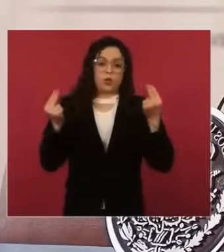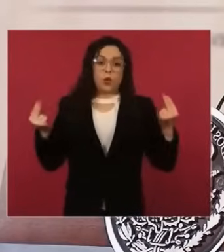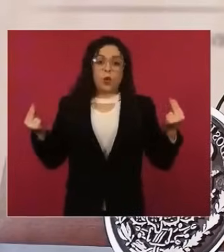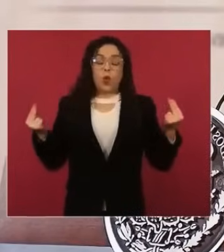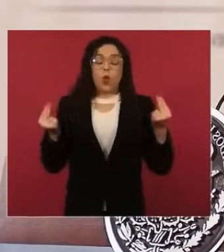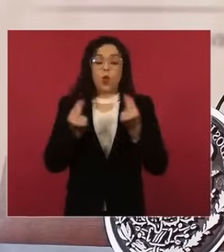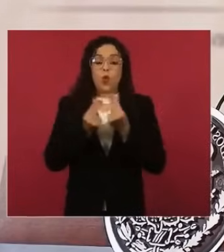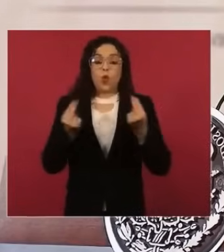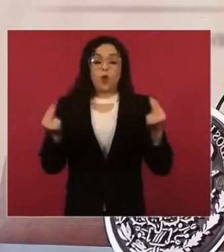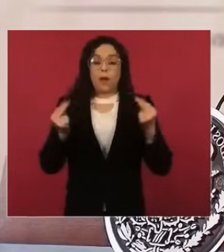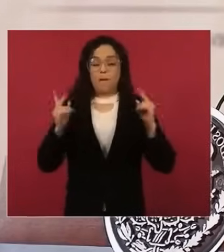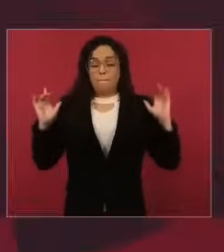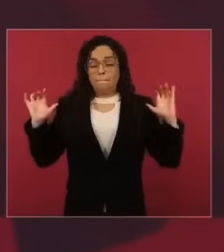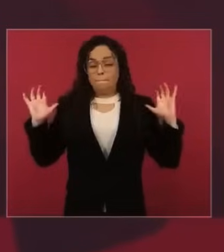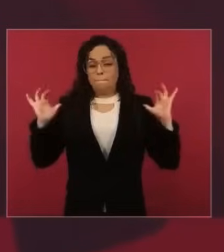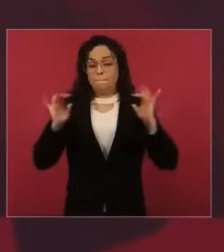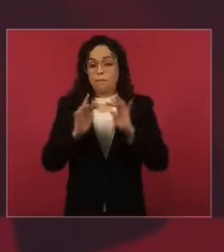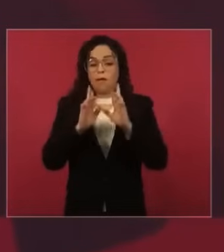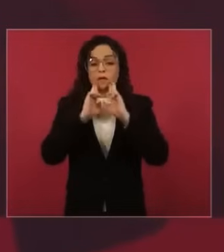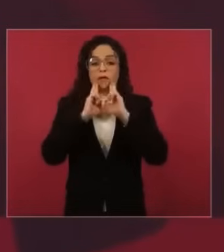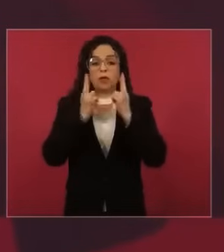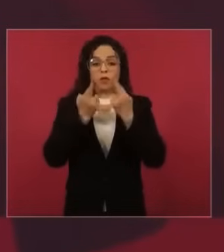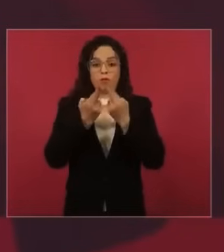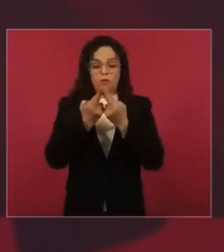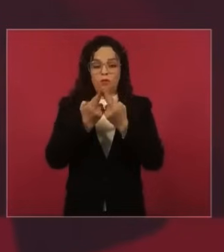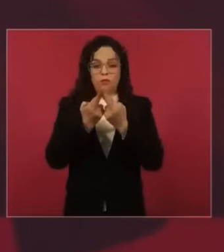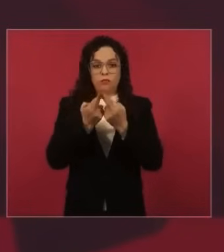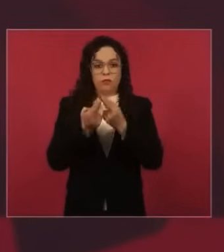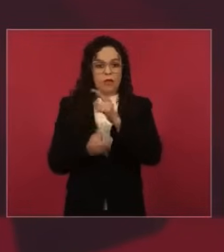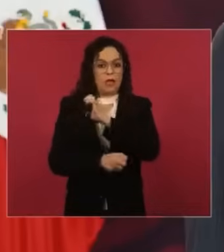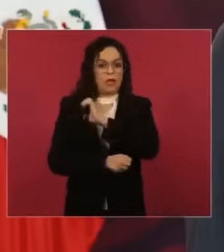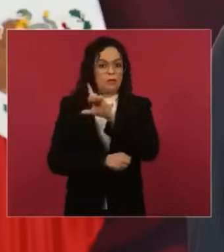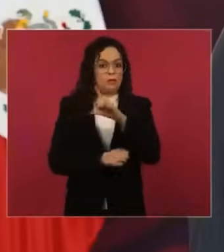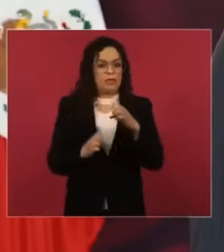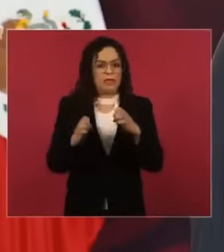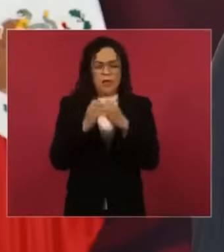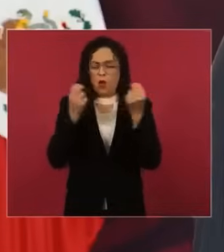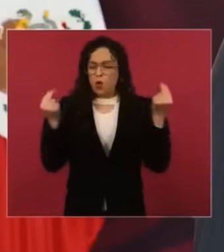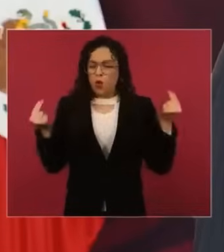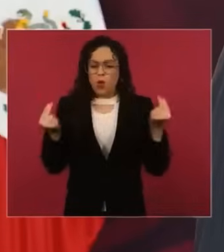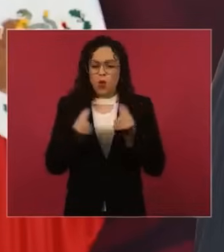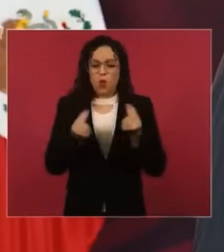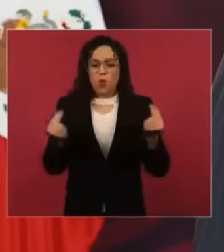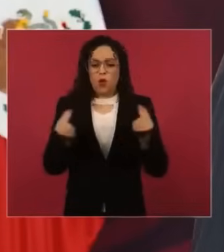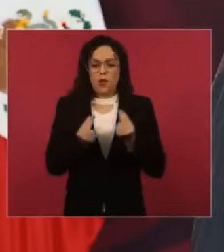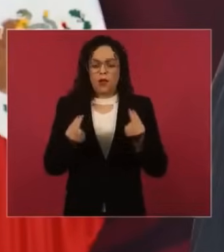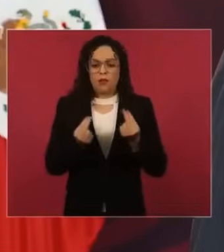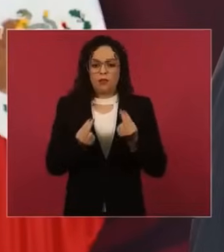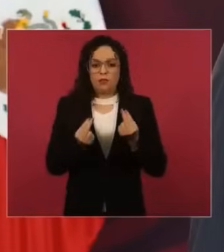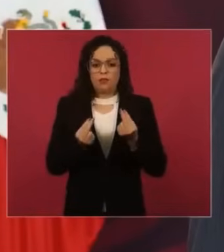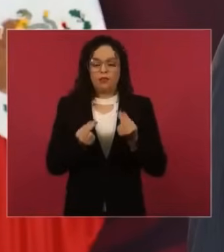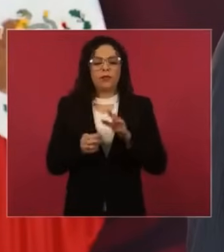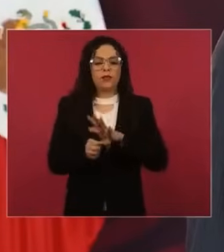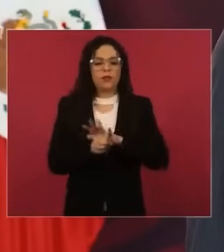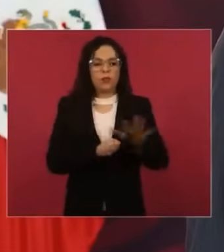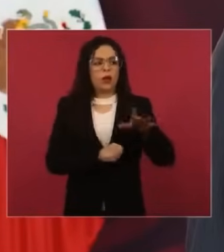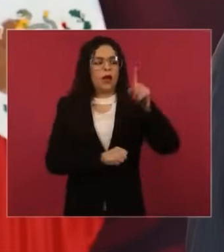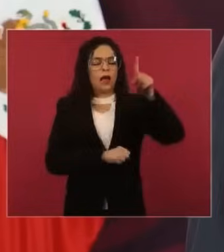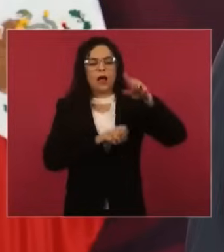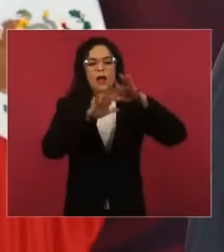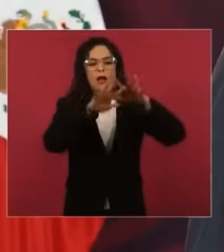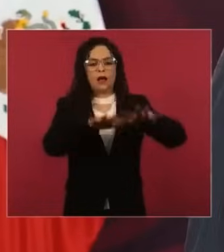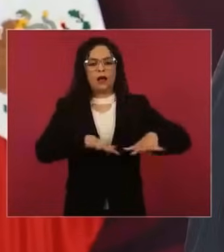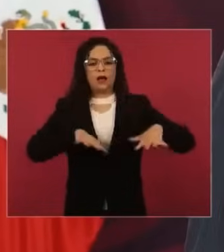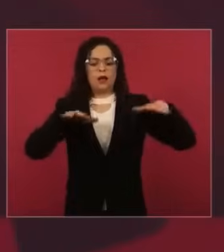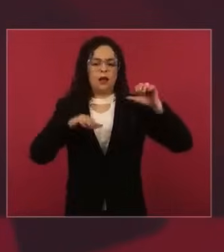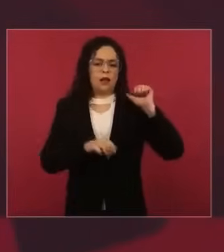alerta. Incluso hay unos que critican a Evelyn, que ¿dónde estaba? Evelyn no es alcaldesa de Acapulco, Evelyn es gobernadora